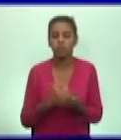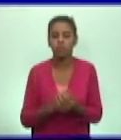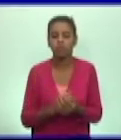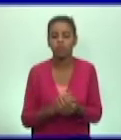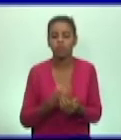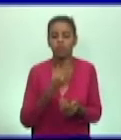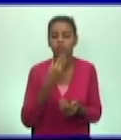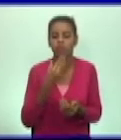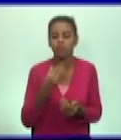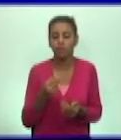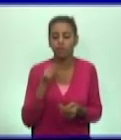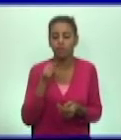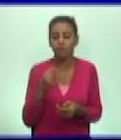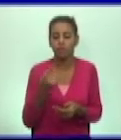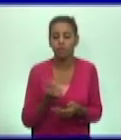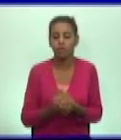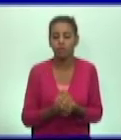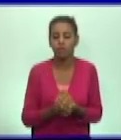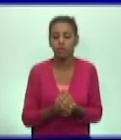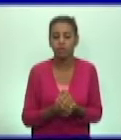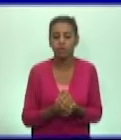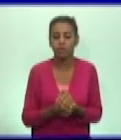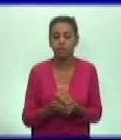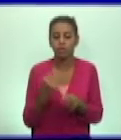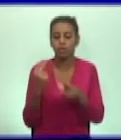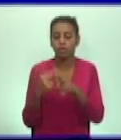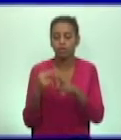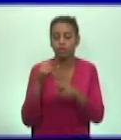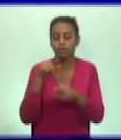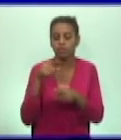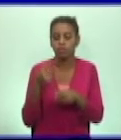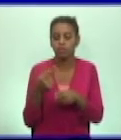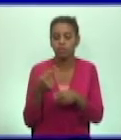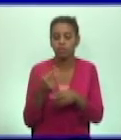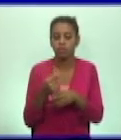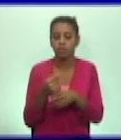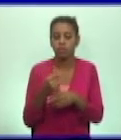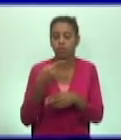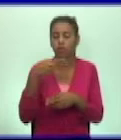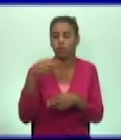joven, Nguyen Van Troy. Este muchacho, de